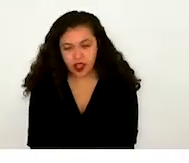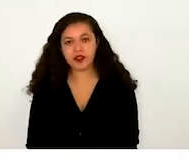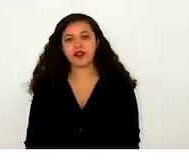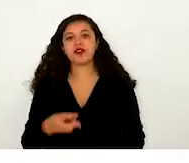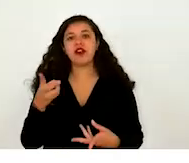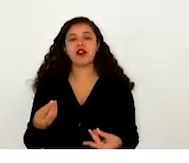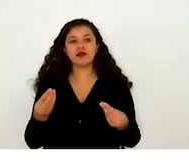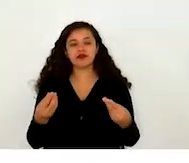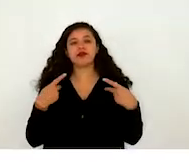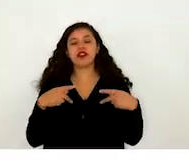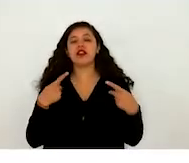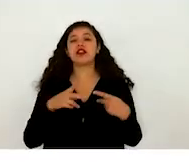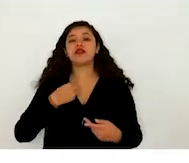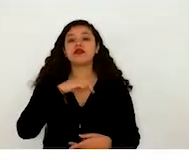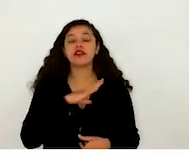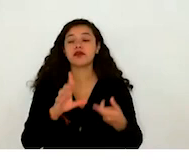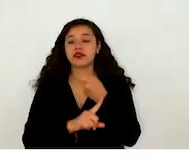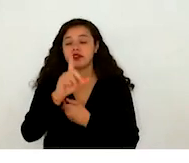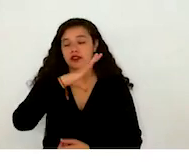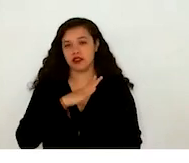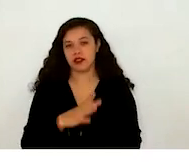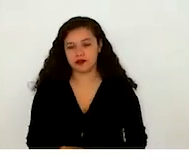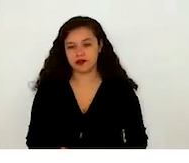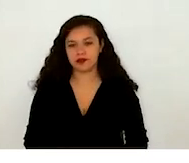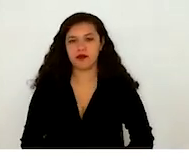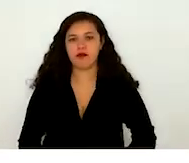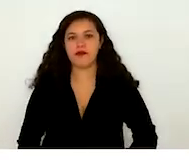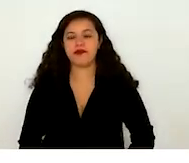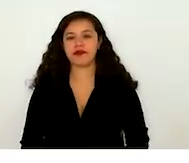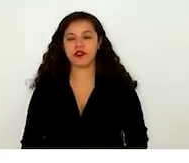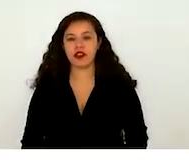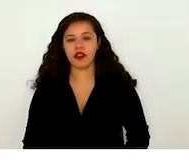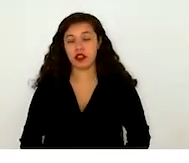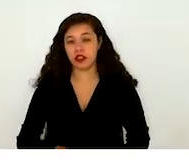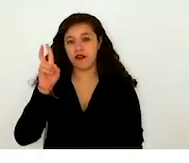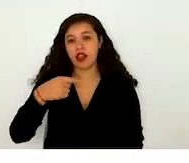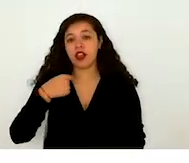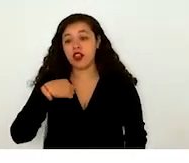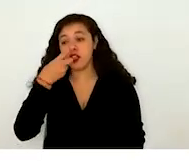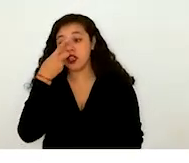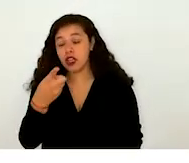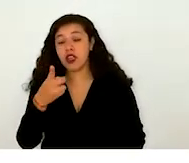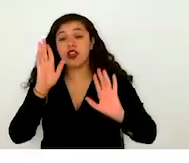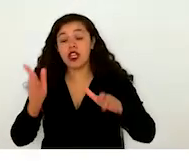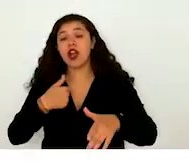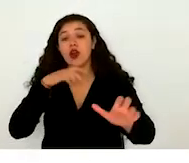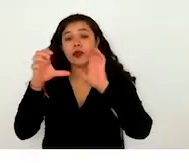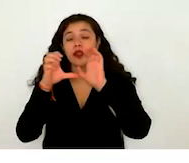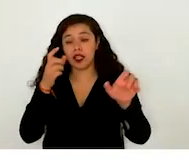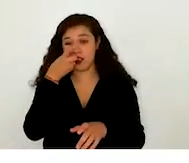encontrar una problemática en realidad estoy diciendo lo que quiero comunicar